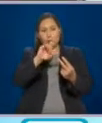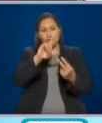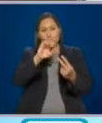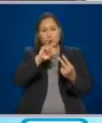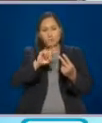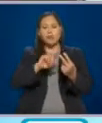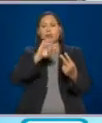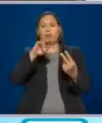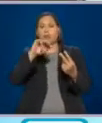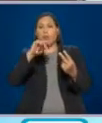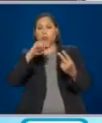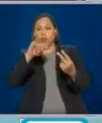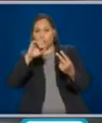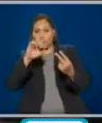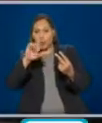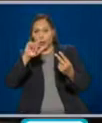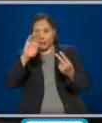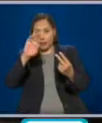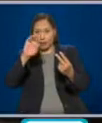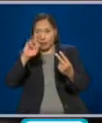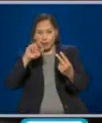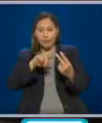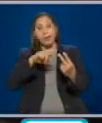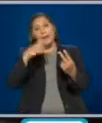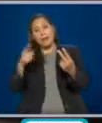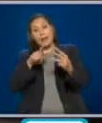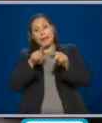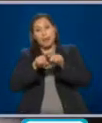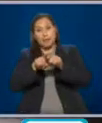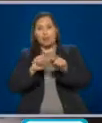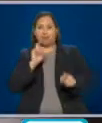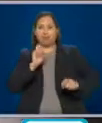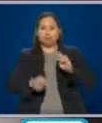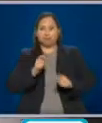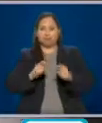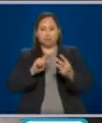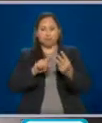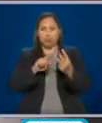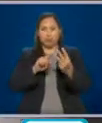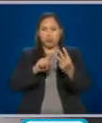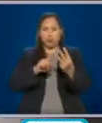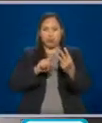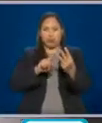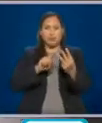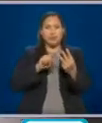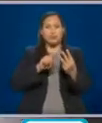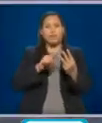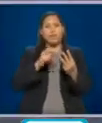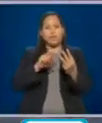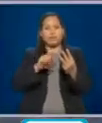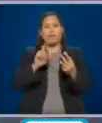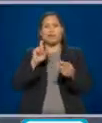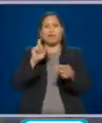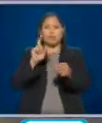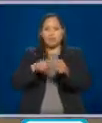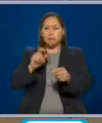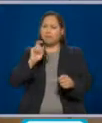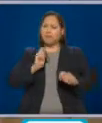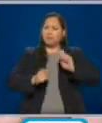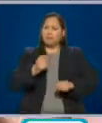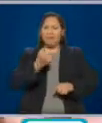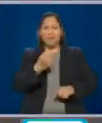Laboriel, hermano de Abraham Laboriel, gran bajista que ha tocado con los más grandes músicos del